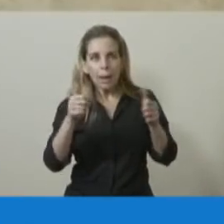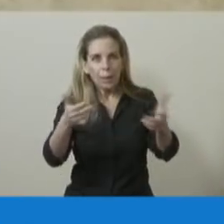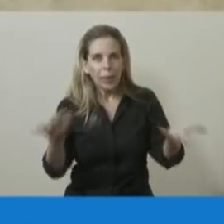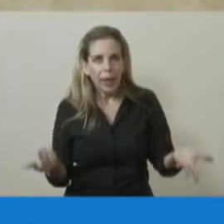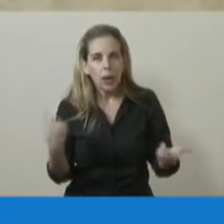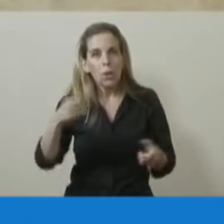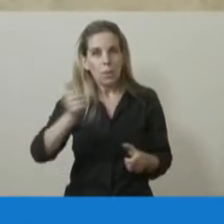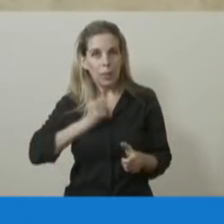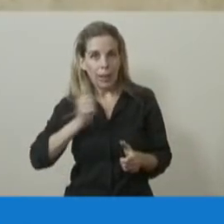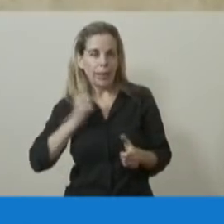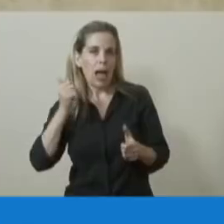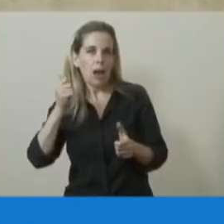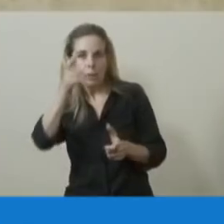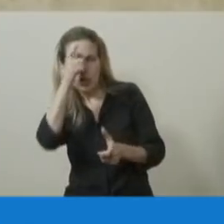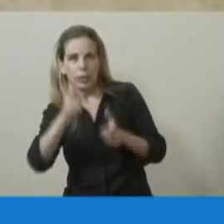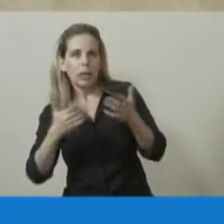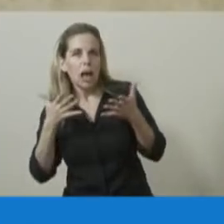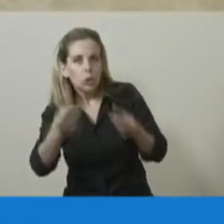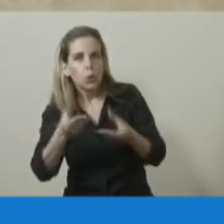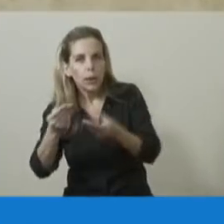rodeados del aplauso de los argentinos.